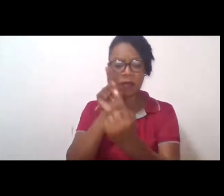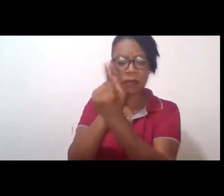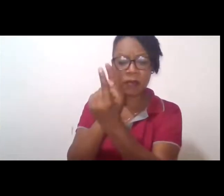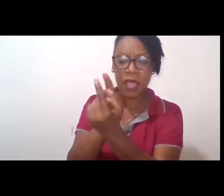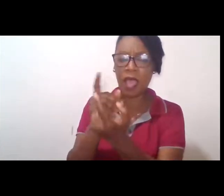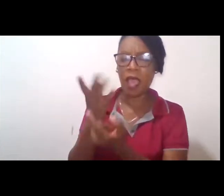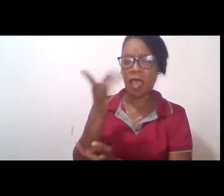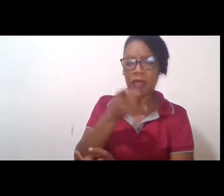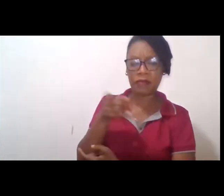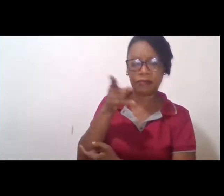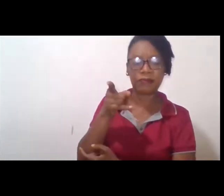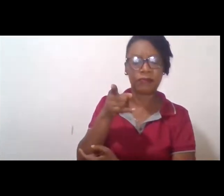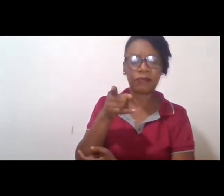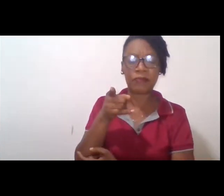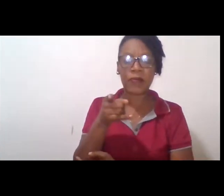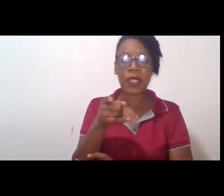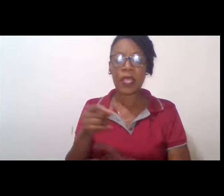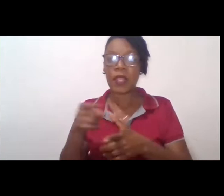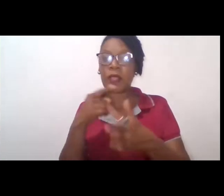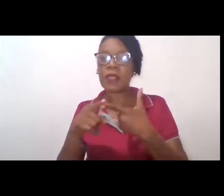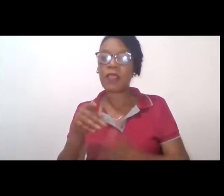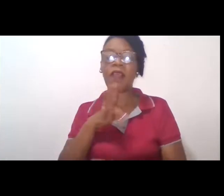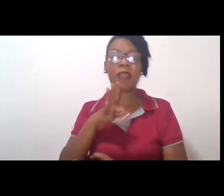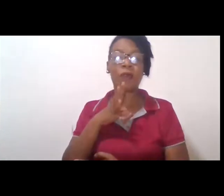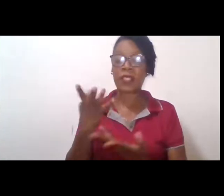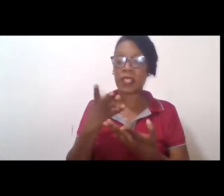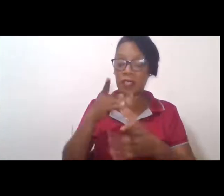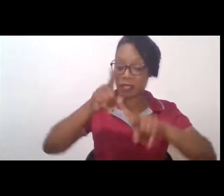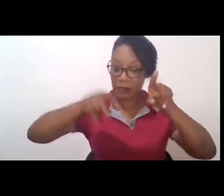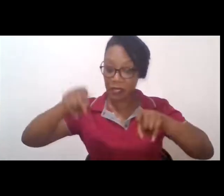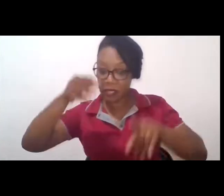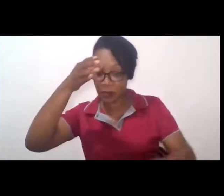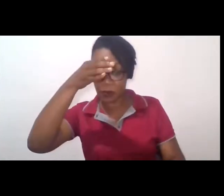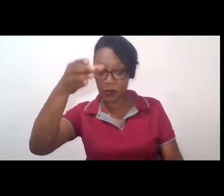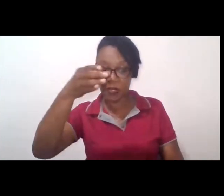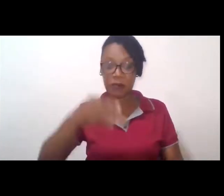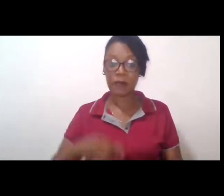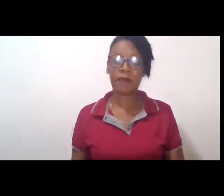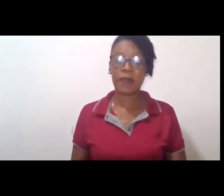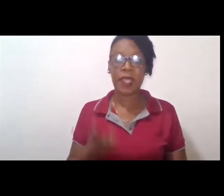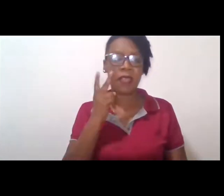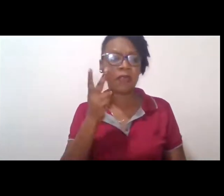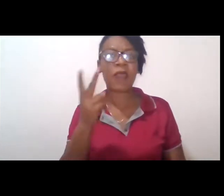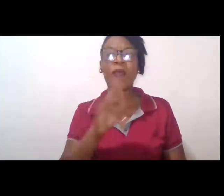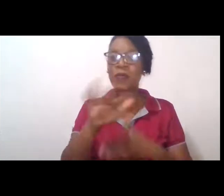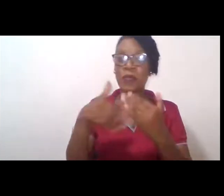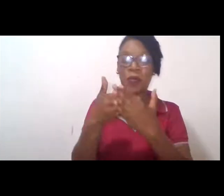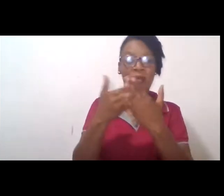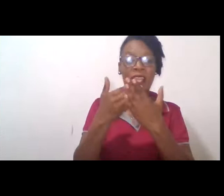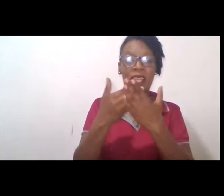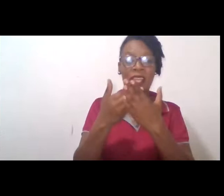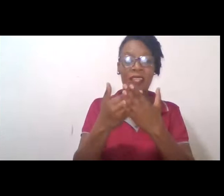en el escenario. Entonces, cuando estudiamos diversidad cultural, ¿verdad? Y abordamos elementos de la diáspora afrodescendiente, de